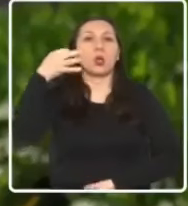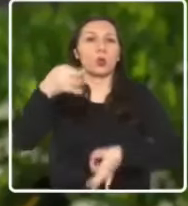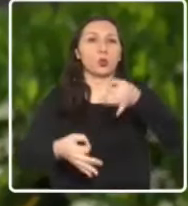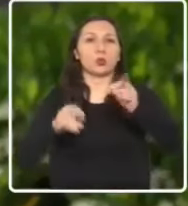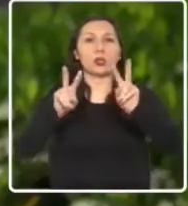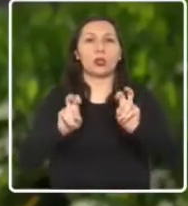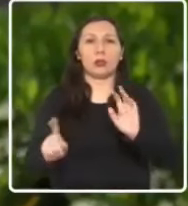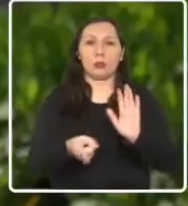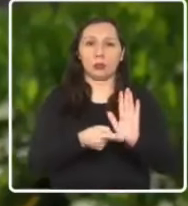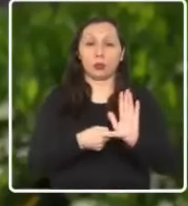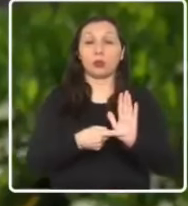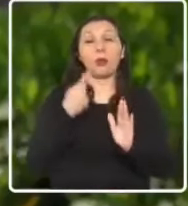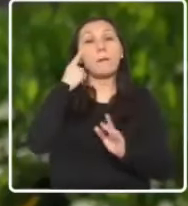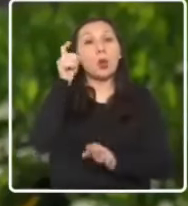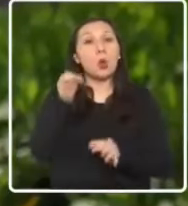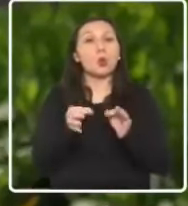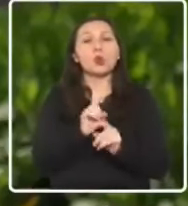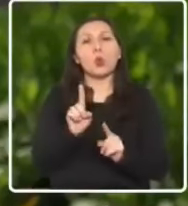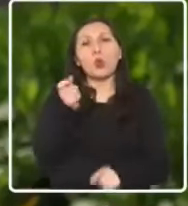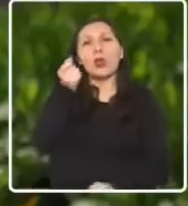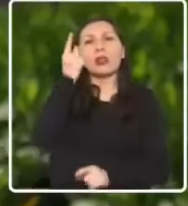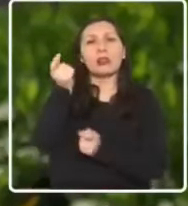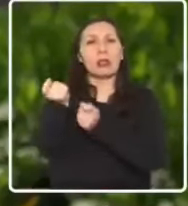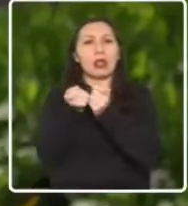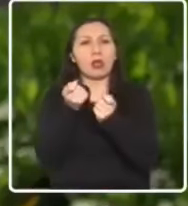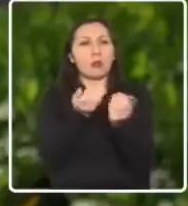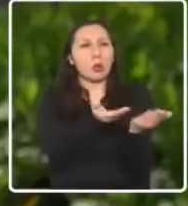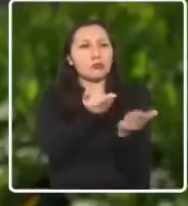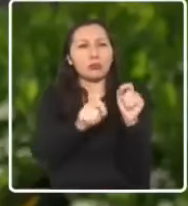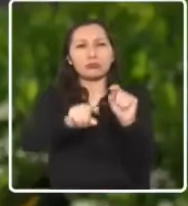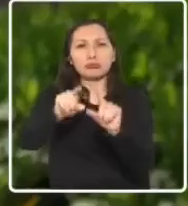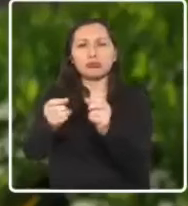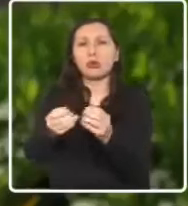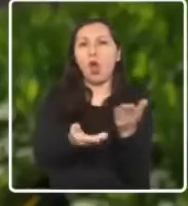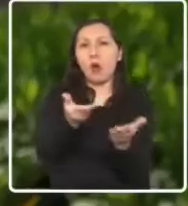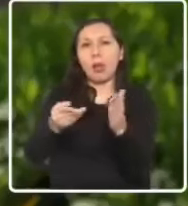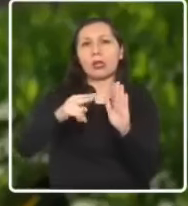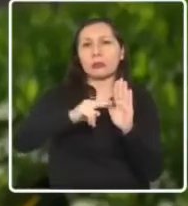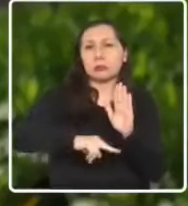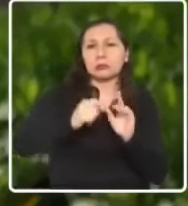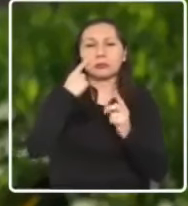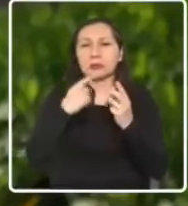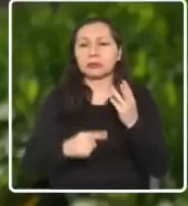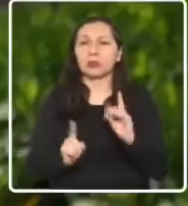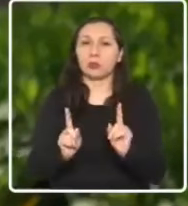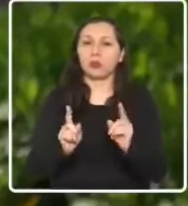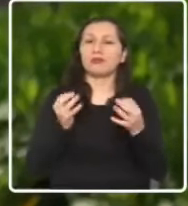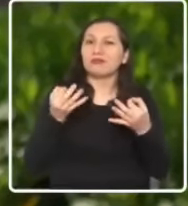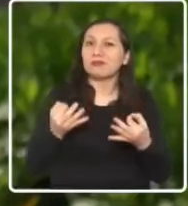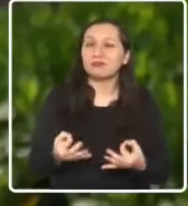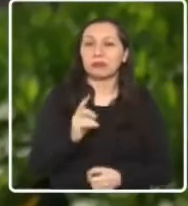materia tributaria, pero justicia no como la entienden los economistas de comparación de tasas tributarias, etcétera, sino que justamente en términos de